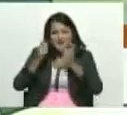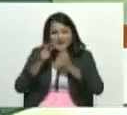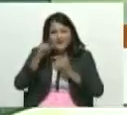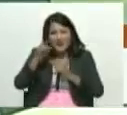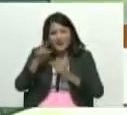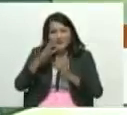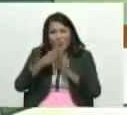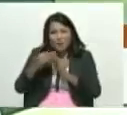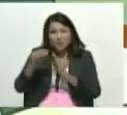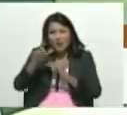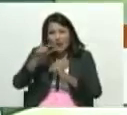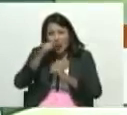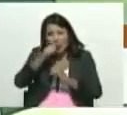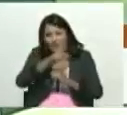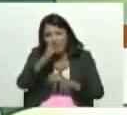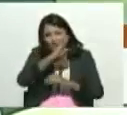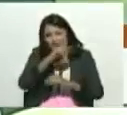de Joan cabrón